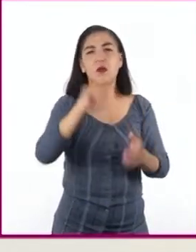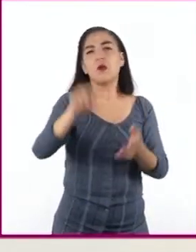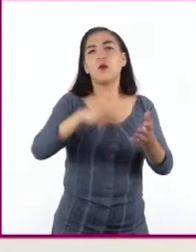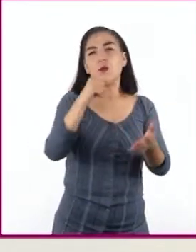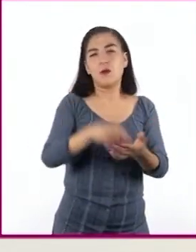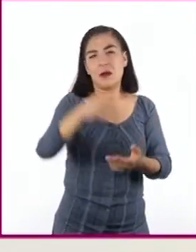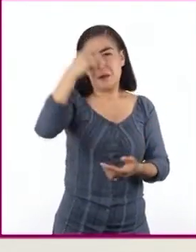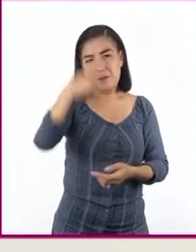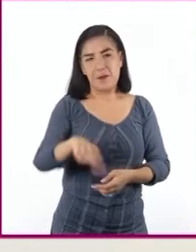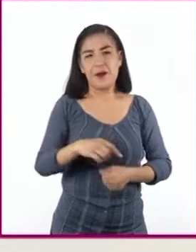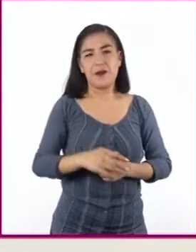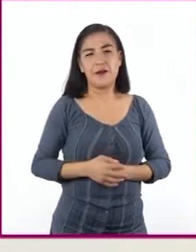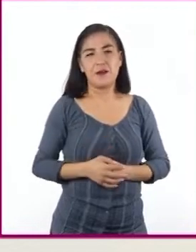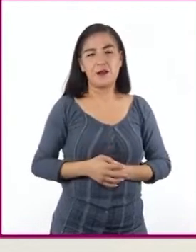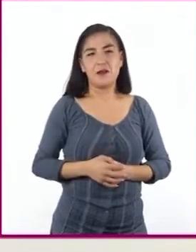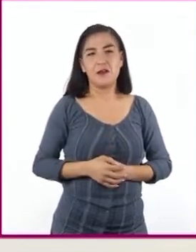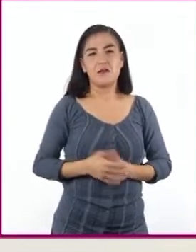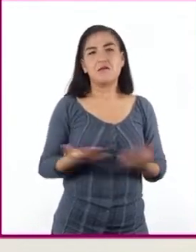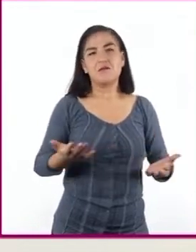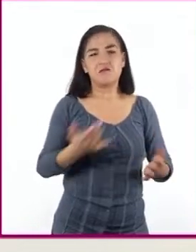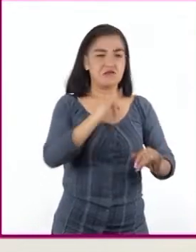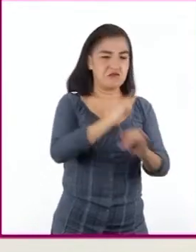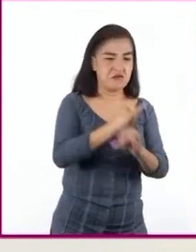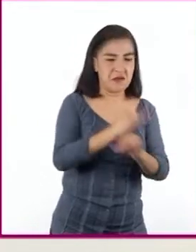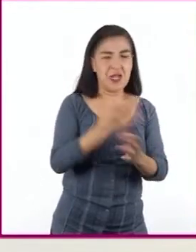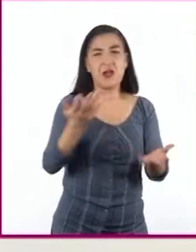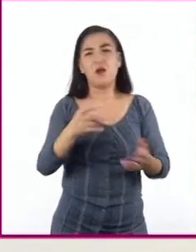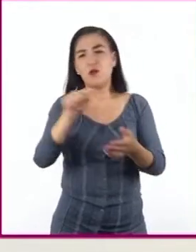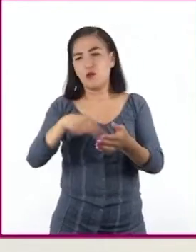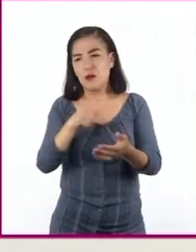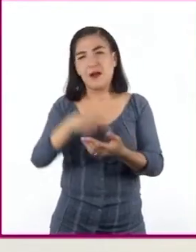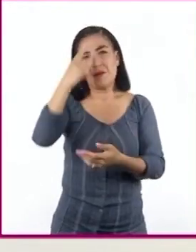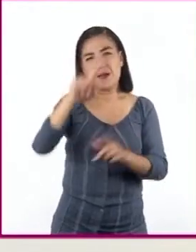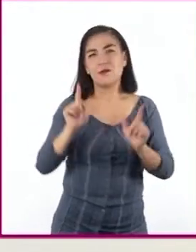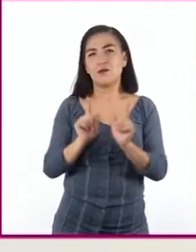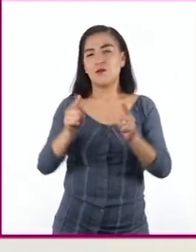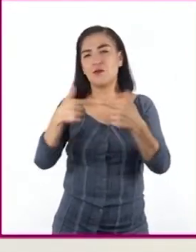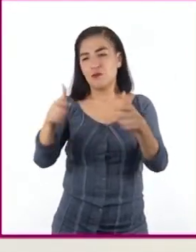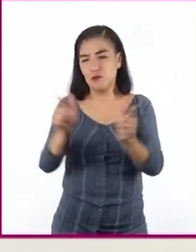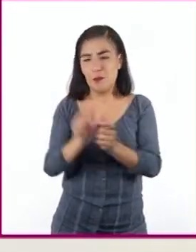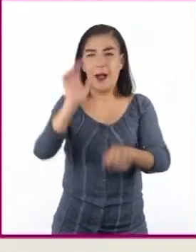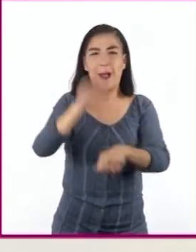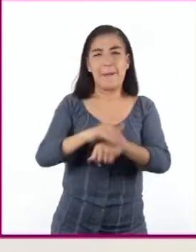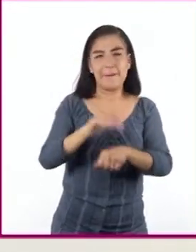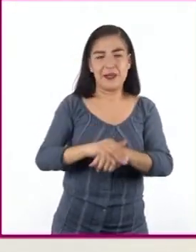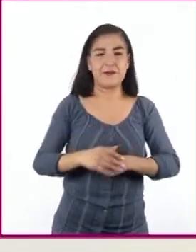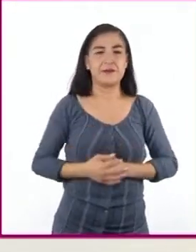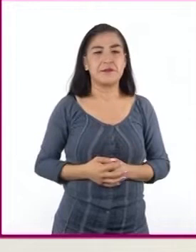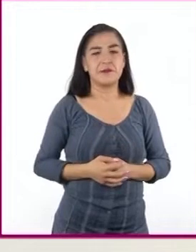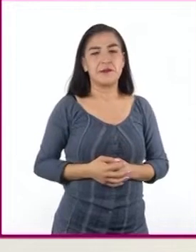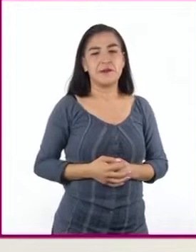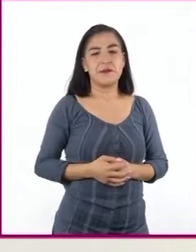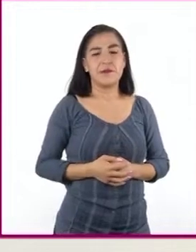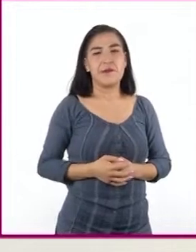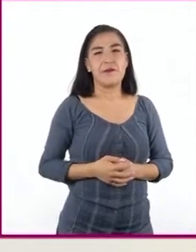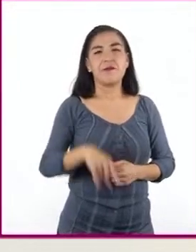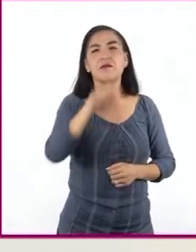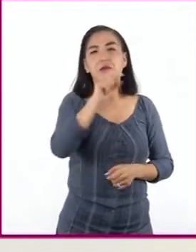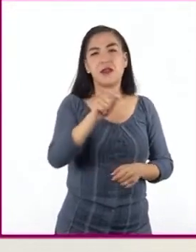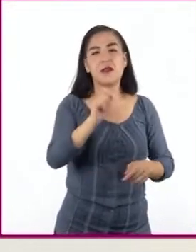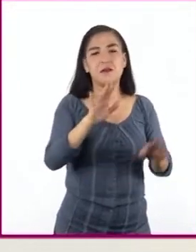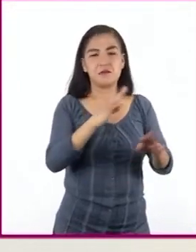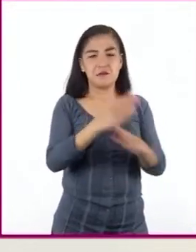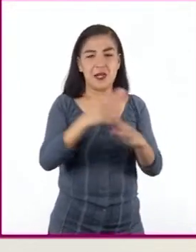para conformar sus círculos de amigas y amigos, los productos que son de su